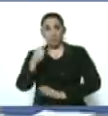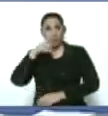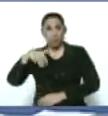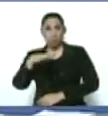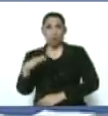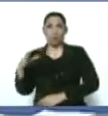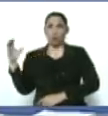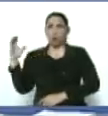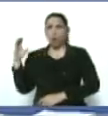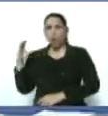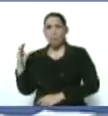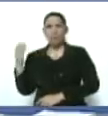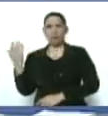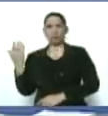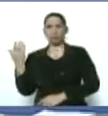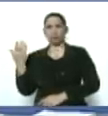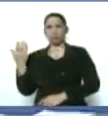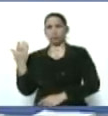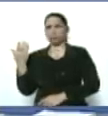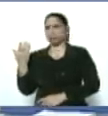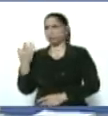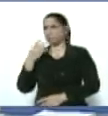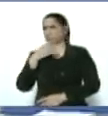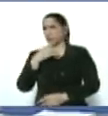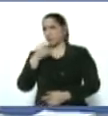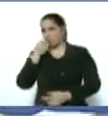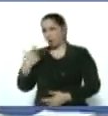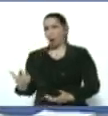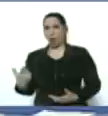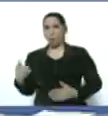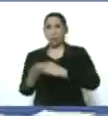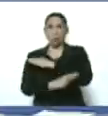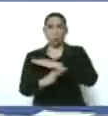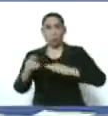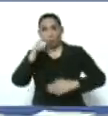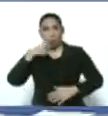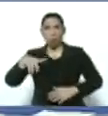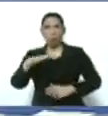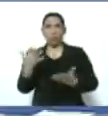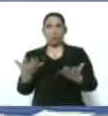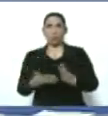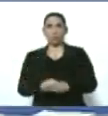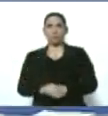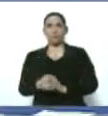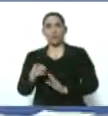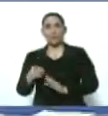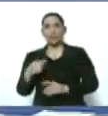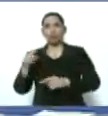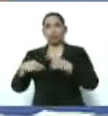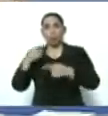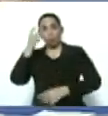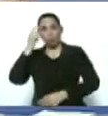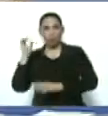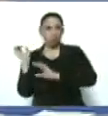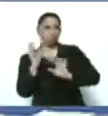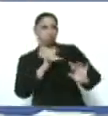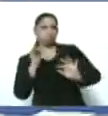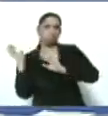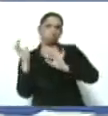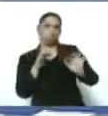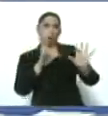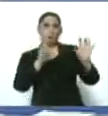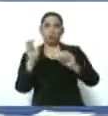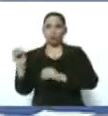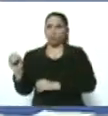está huérfano y sobre todo el pueblo de la frontera. Y allí vienen, diariamente están pasando 800 por lo menos,